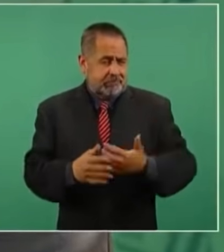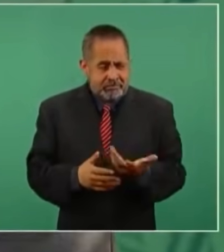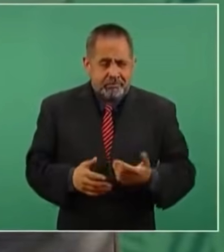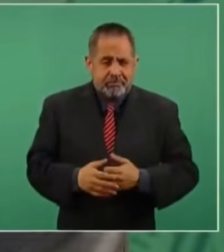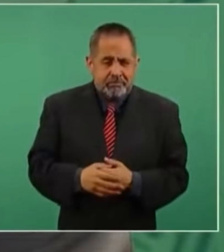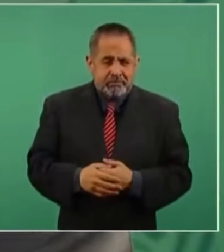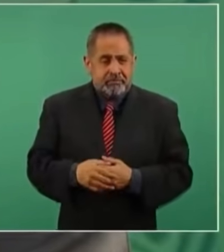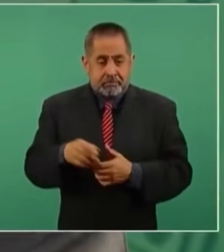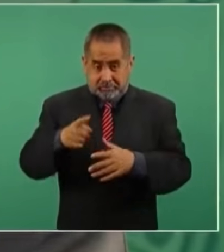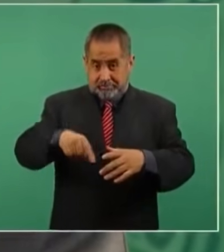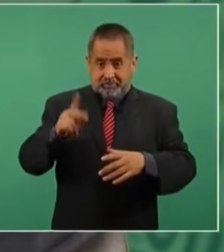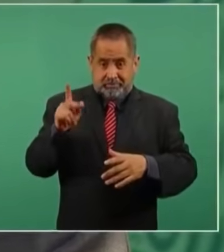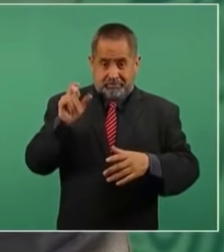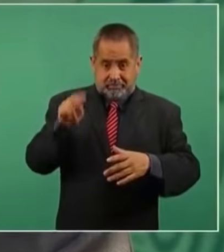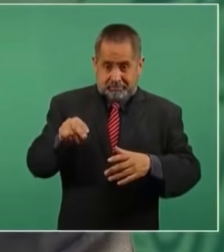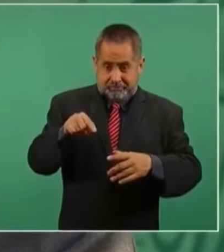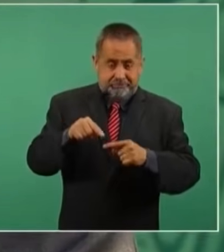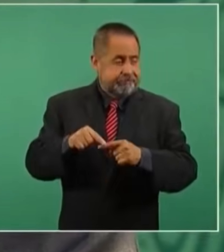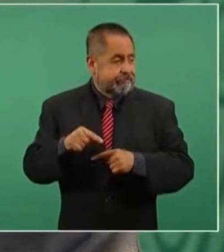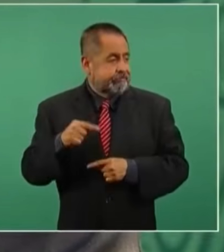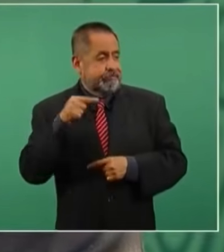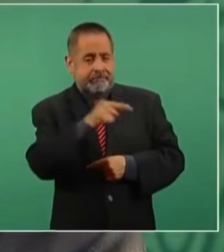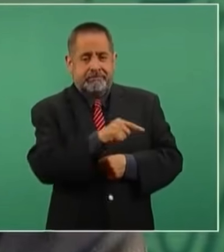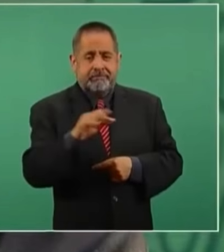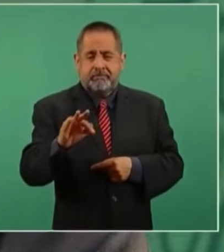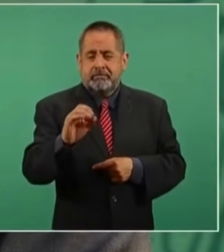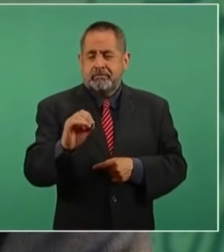apoyaron el FOA PROA.